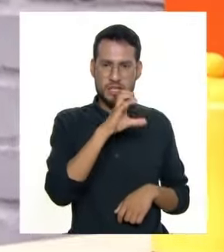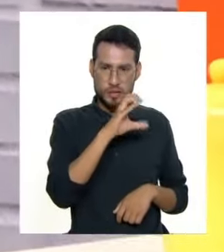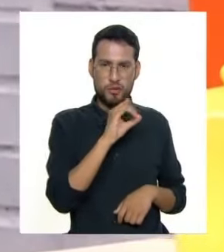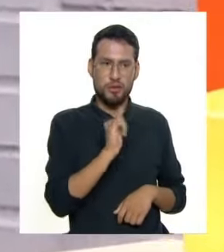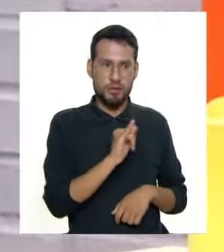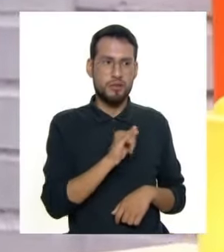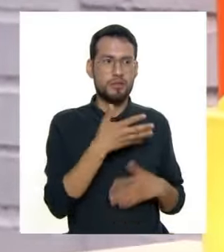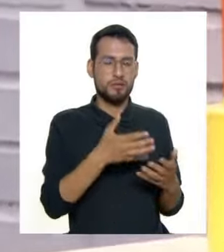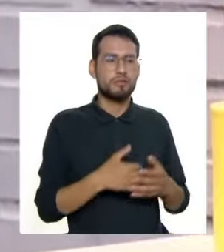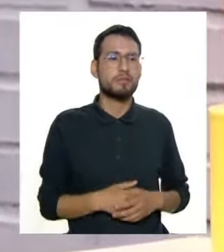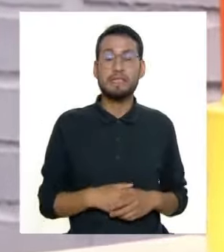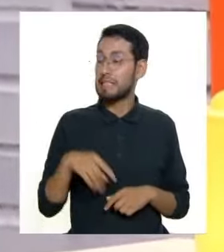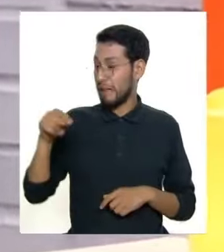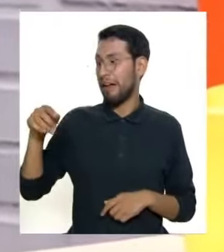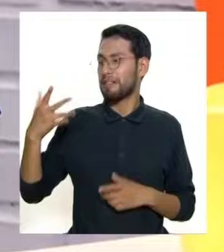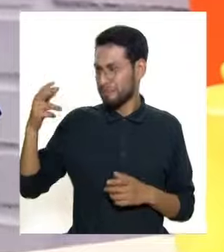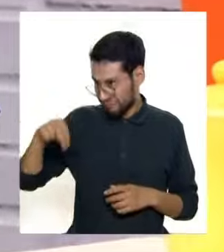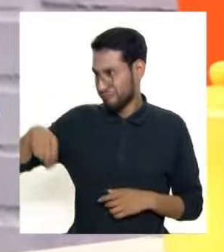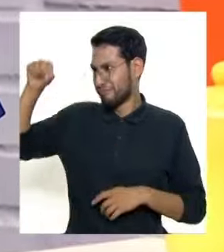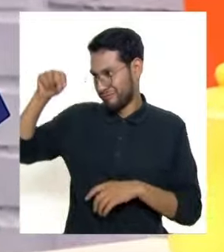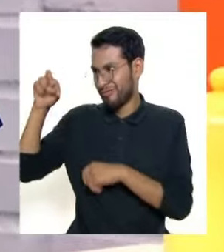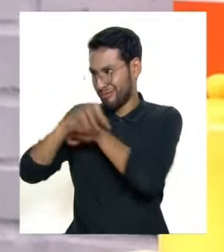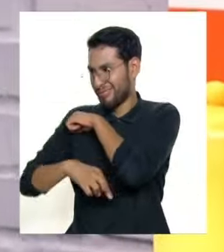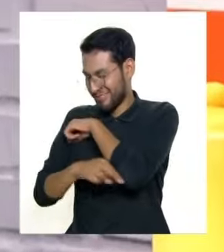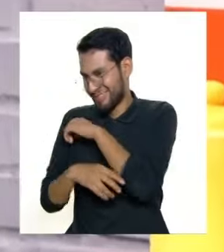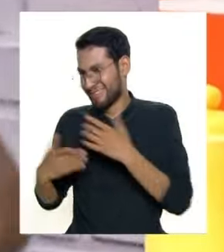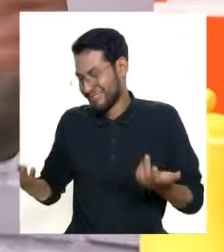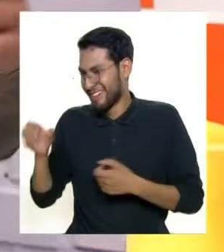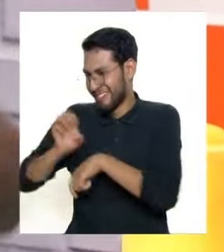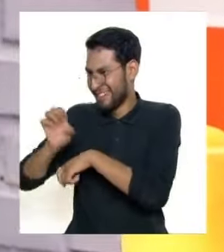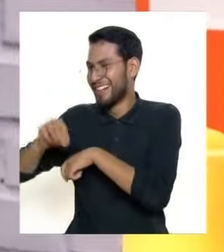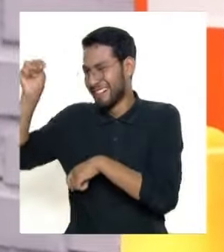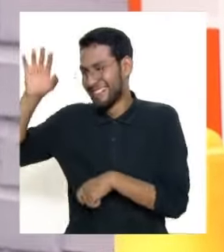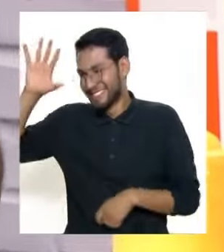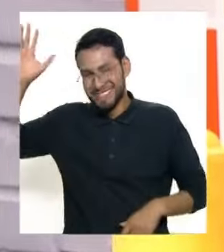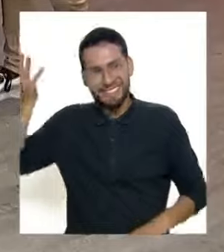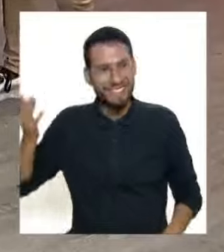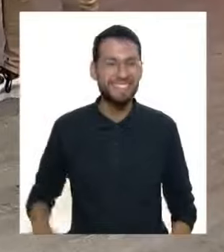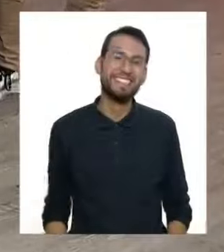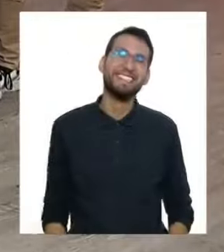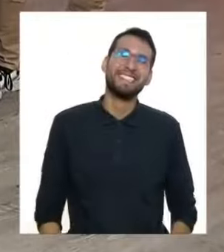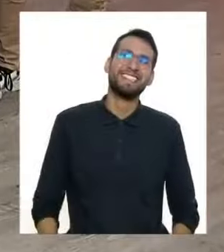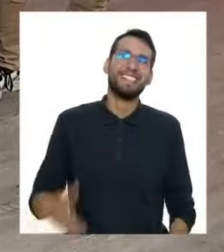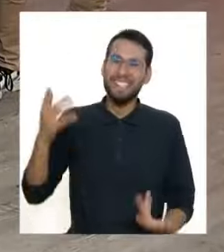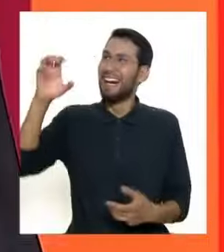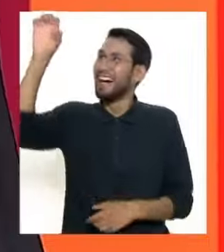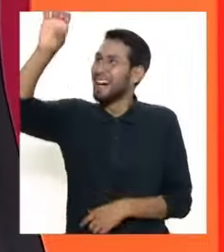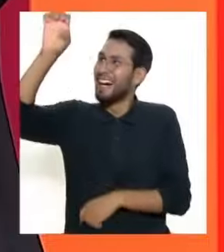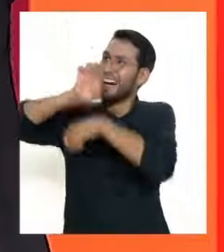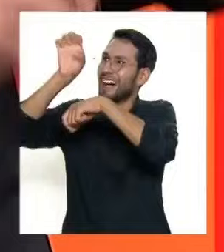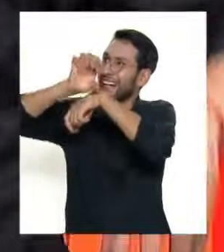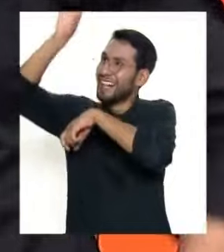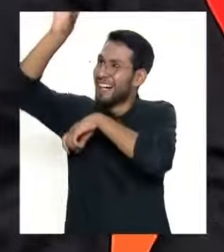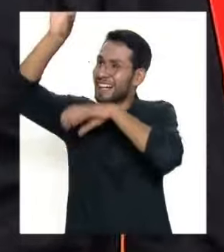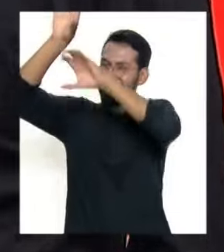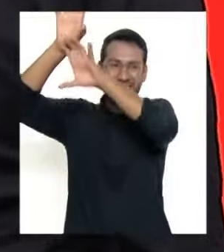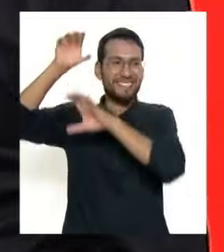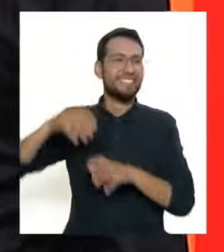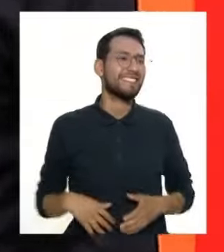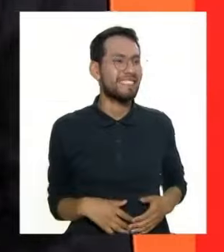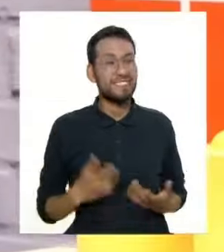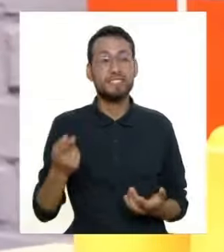Que utilizaban... ¿Ese es el norte de nuestro país? O sea, ¿ese es el norte? El norte, sí. Pero Ecuador, esa parte del norte. No,